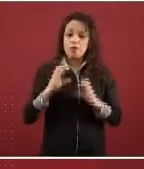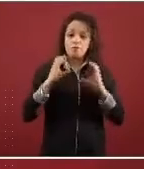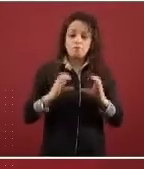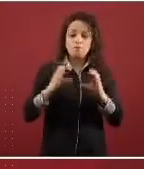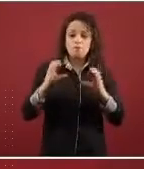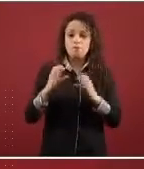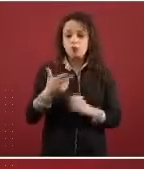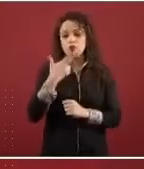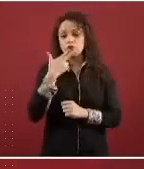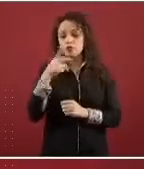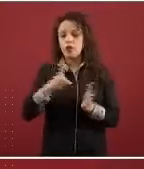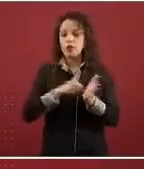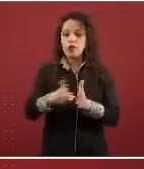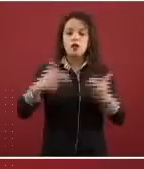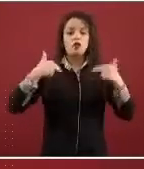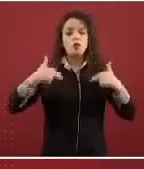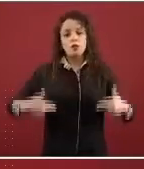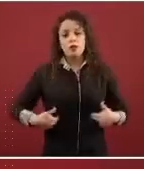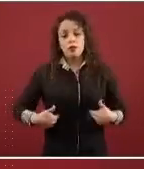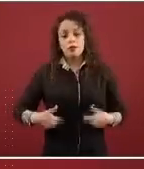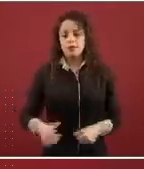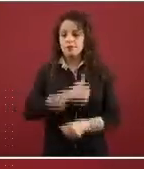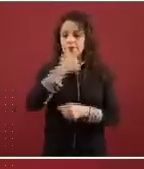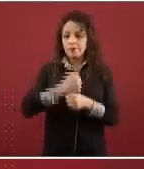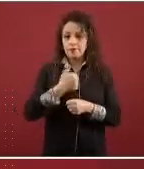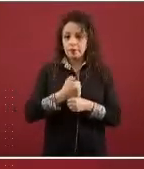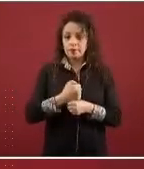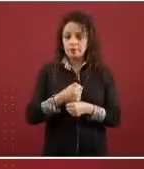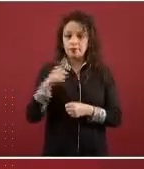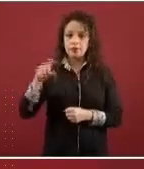humanos. 6. A las Secretarías